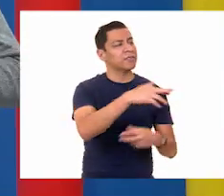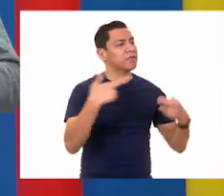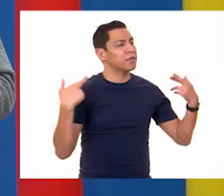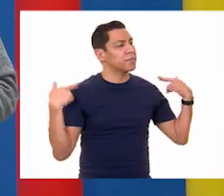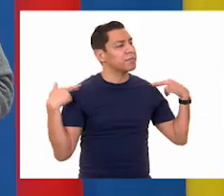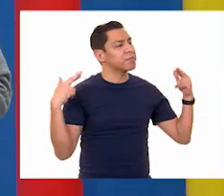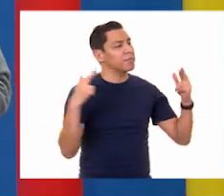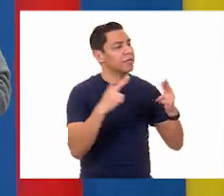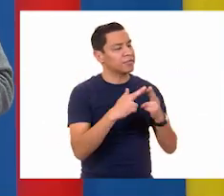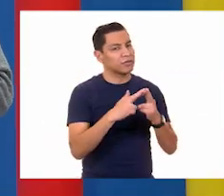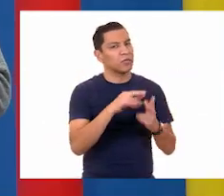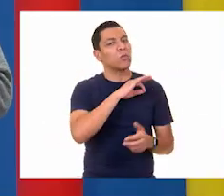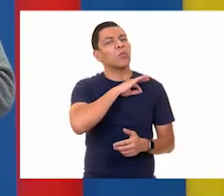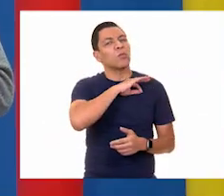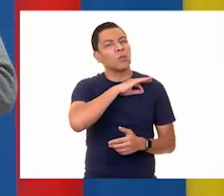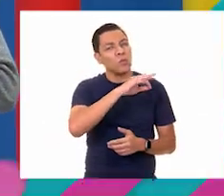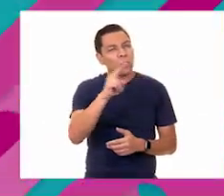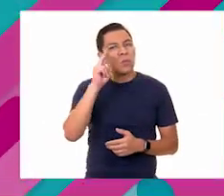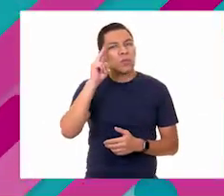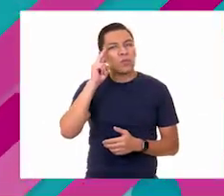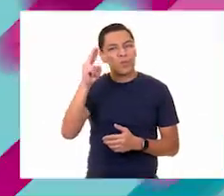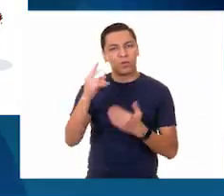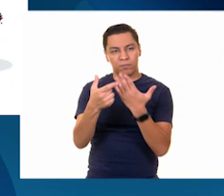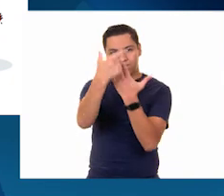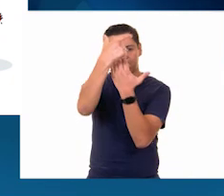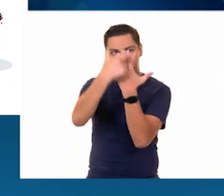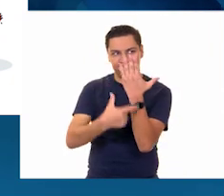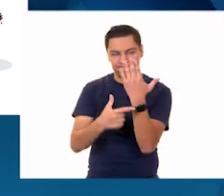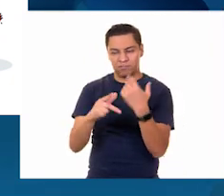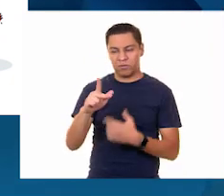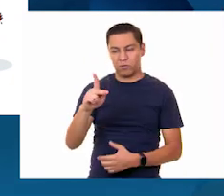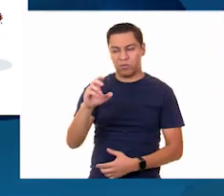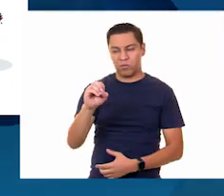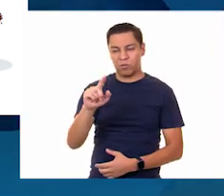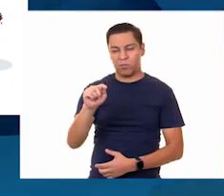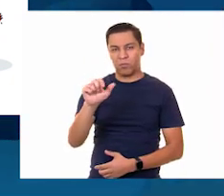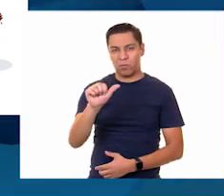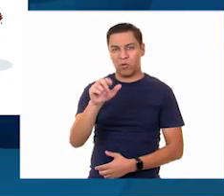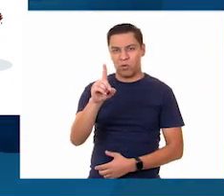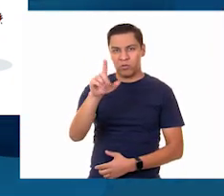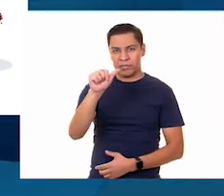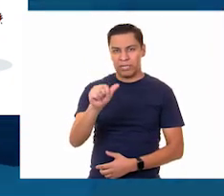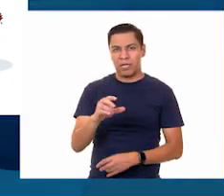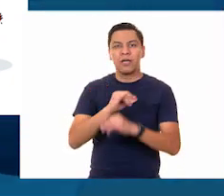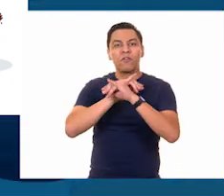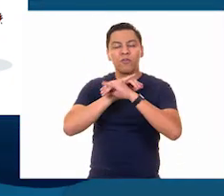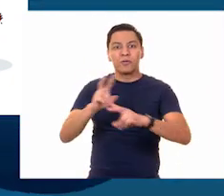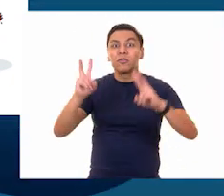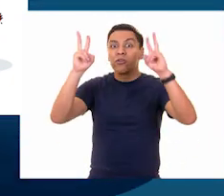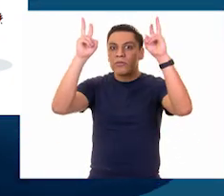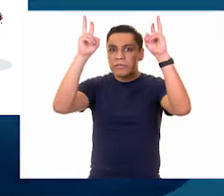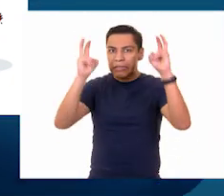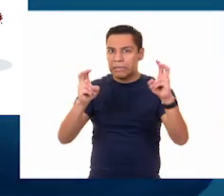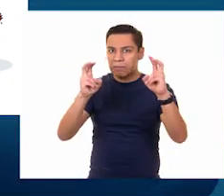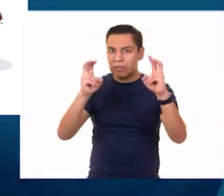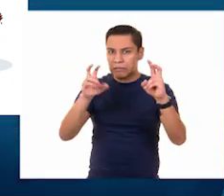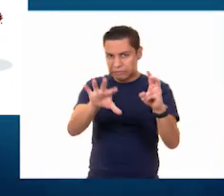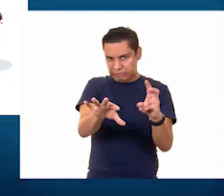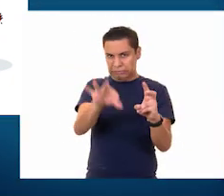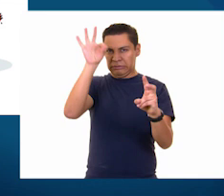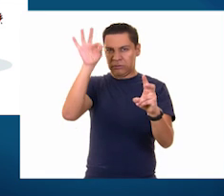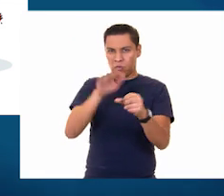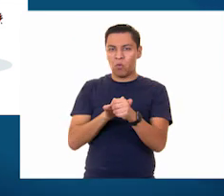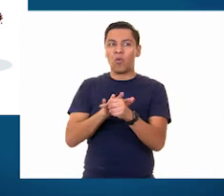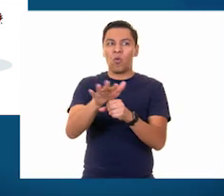ver que en este tríptico también hay una portada y que se presenta información sobre el tema planteado, casi pues la misma pregunta,